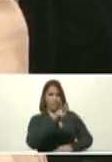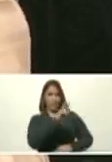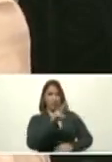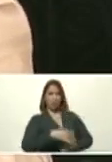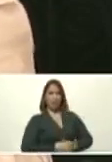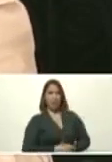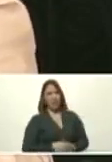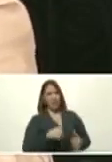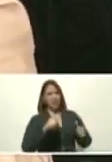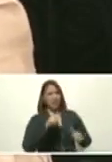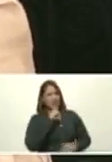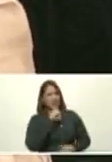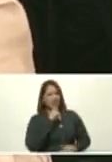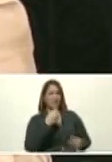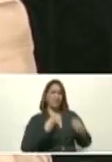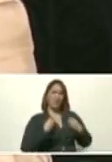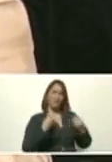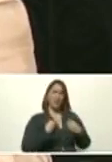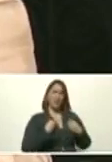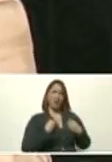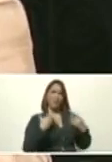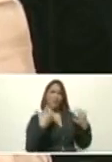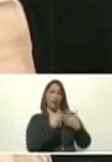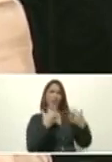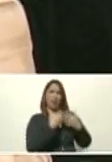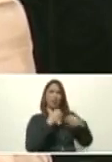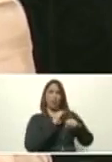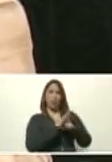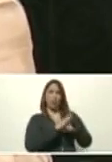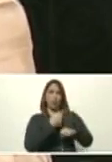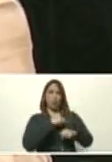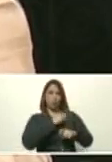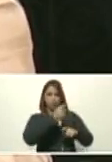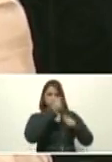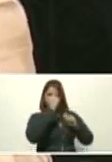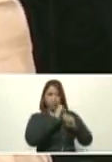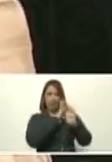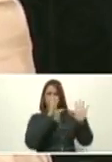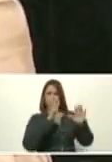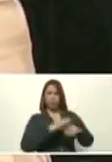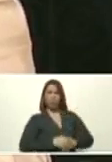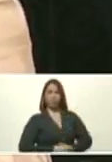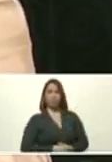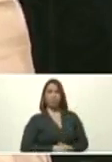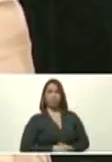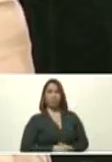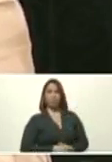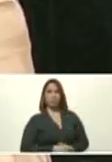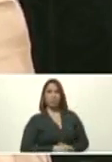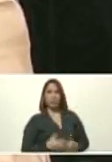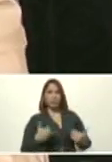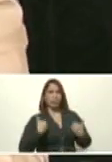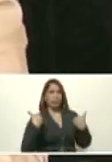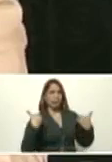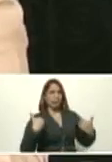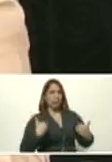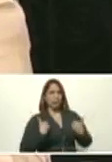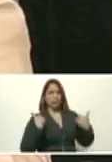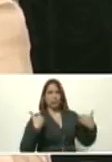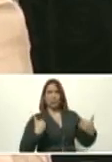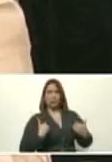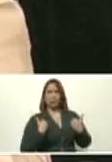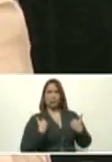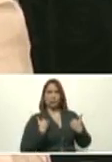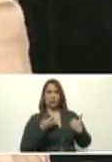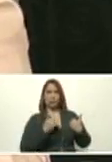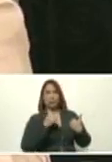quienes vivimos esa batalla del COVID, comprendemos claramente la afectación de estar este